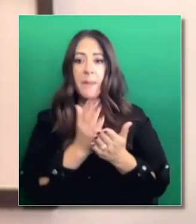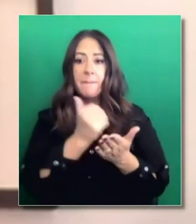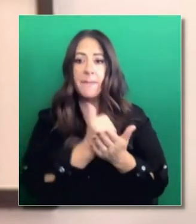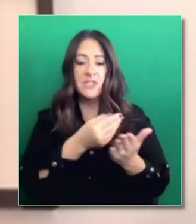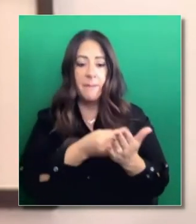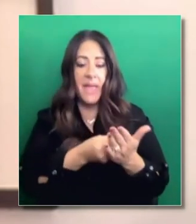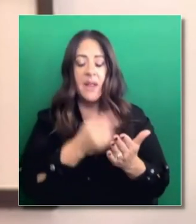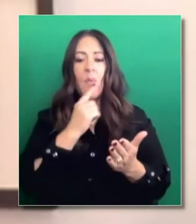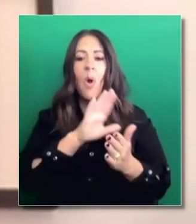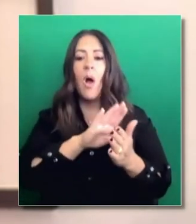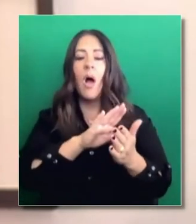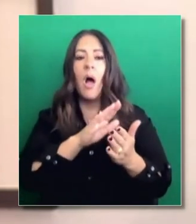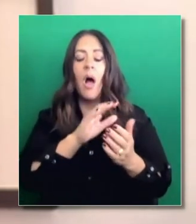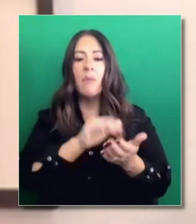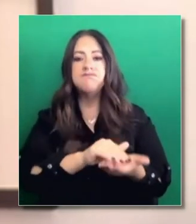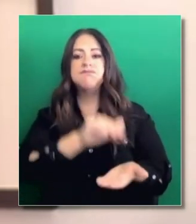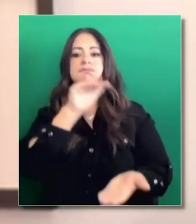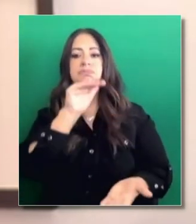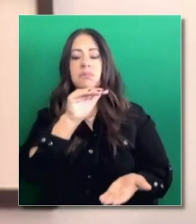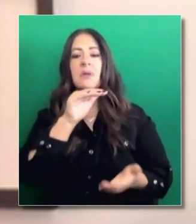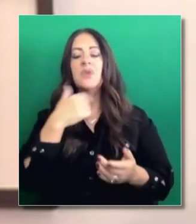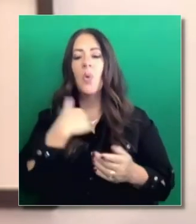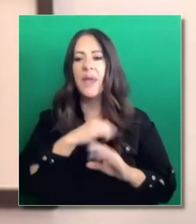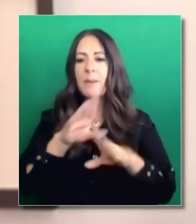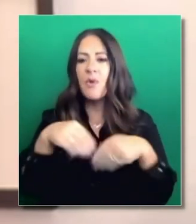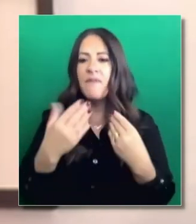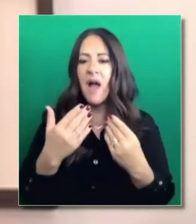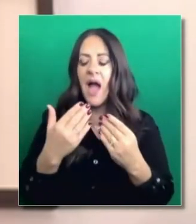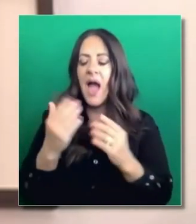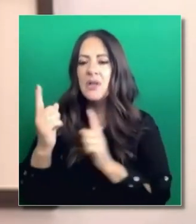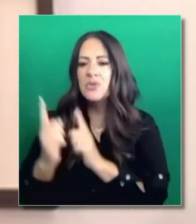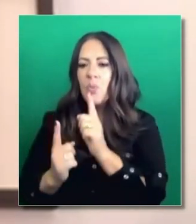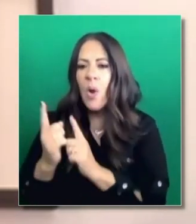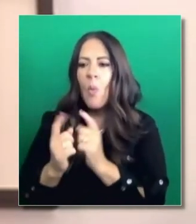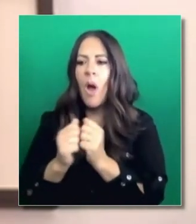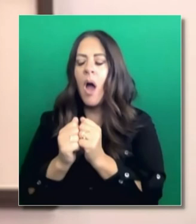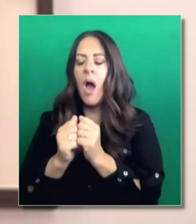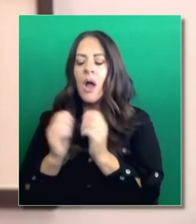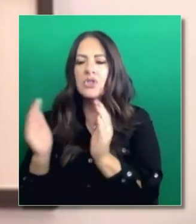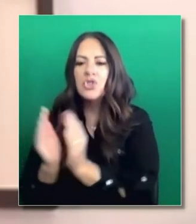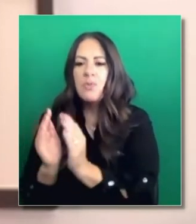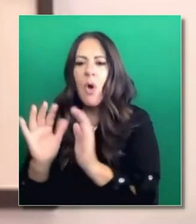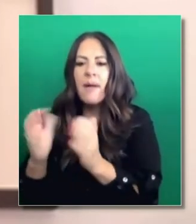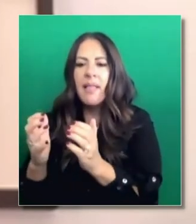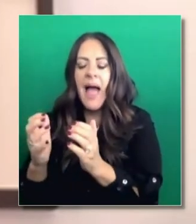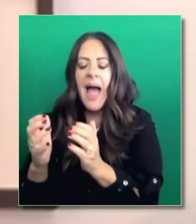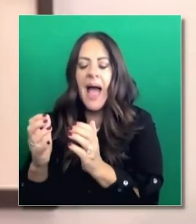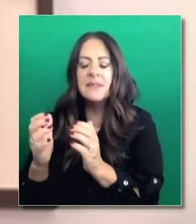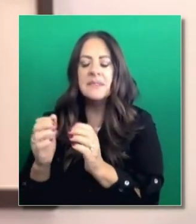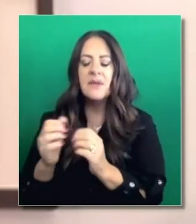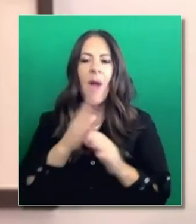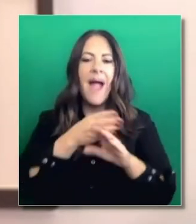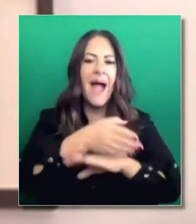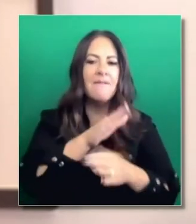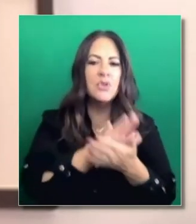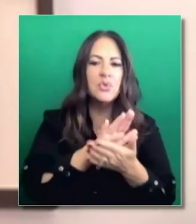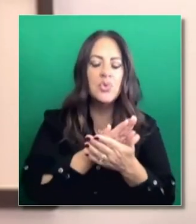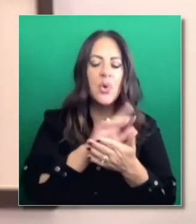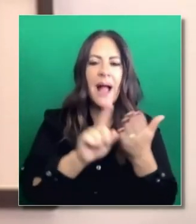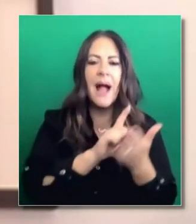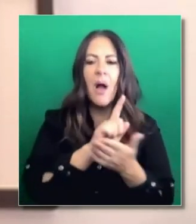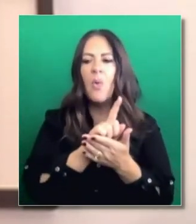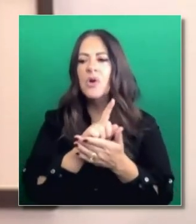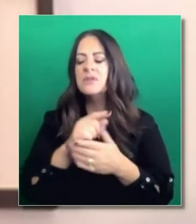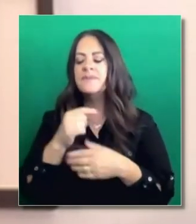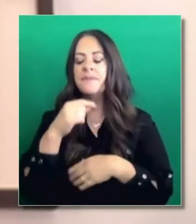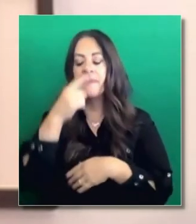que este año en el presupuesto veamos la oportunidad de hacer algo de trabajo en el aula, en la escuela, en persona.